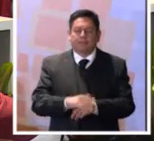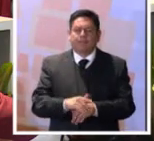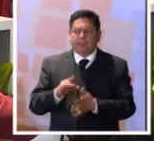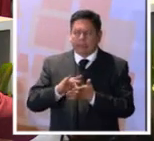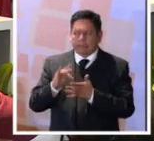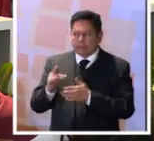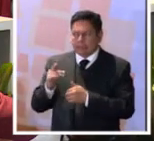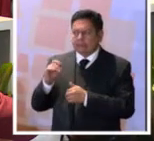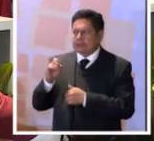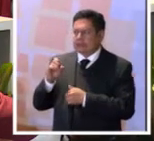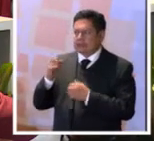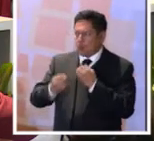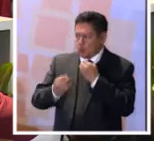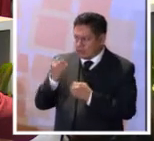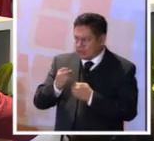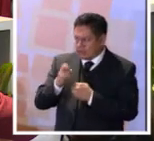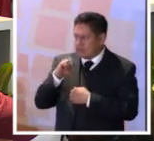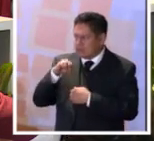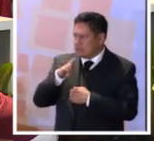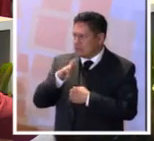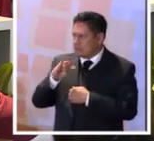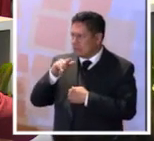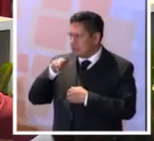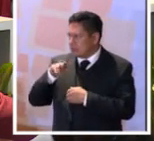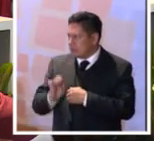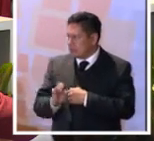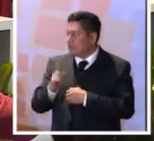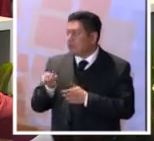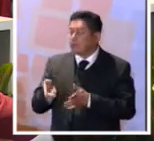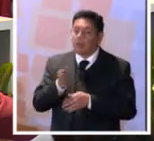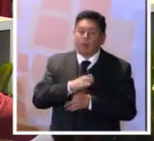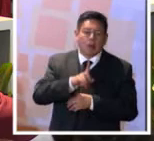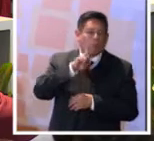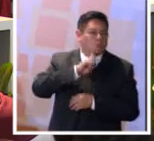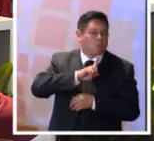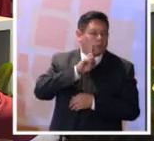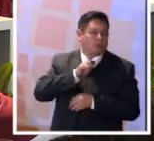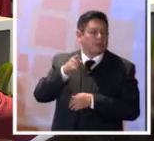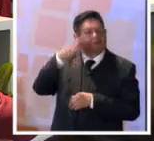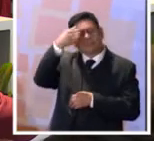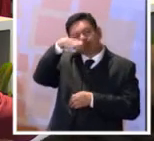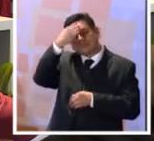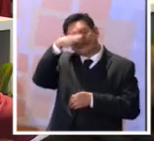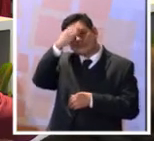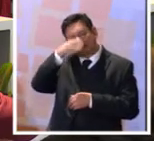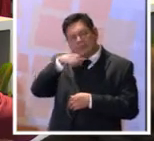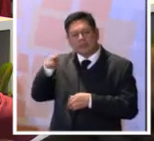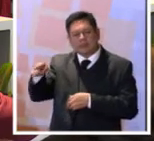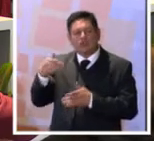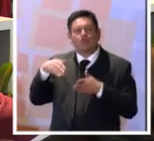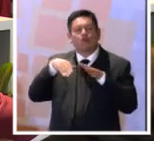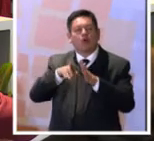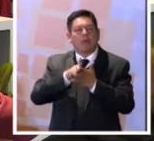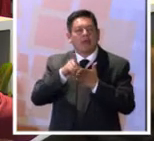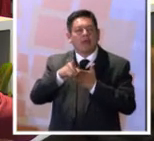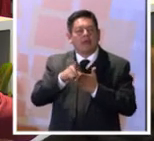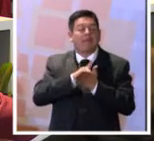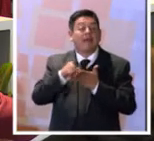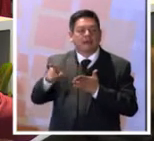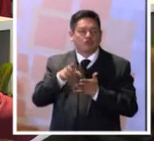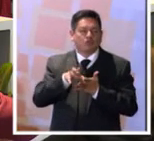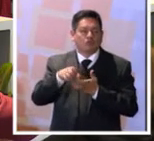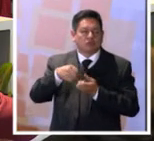Enrique. Desde el punto de vista de una experta en derecho constitucional y ciencia política,